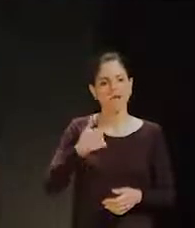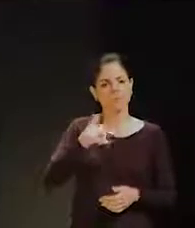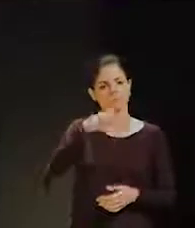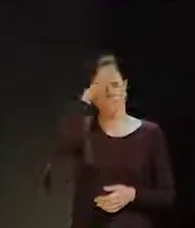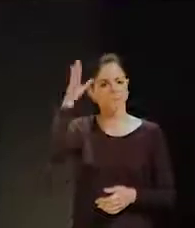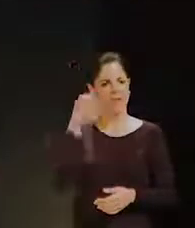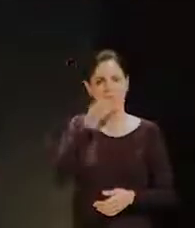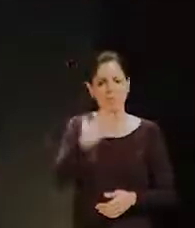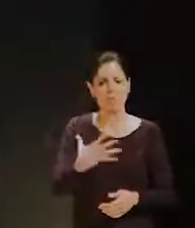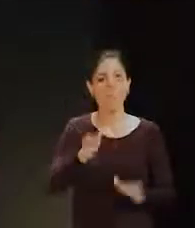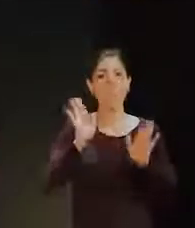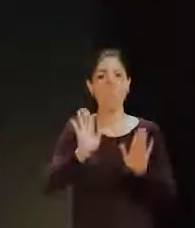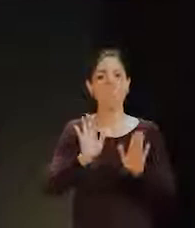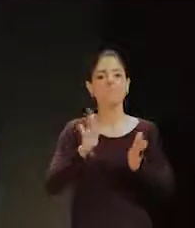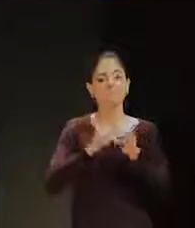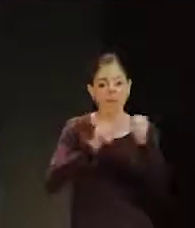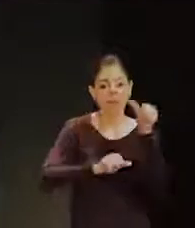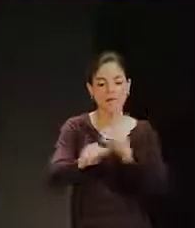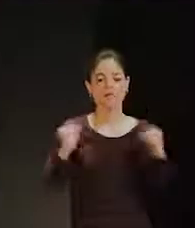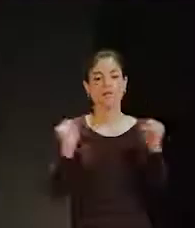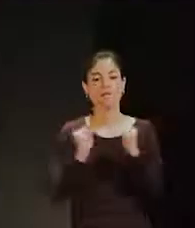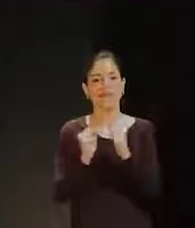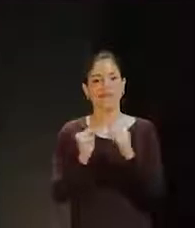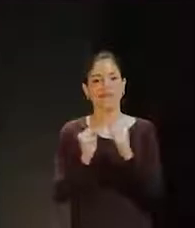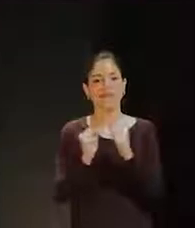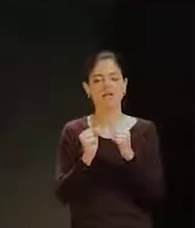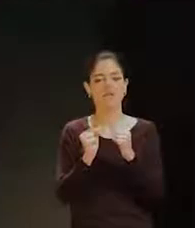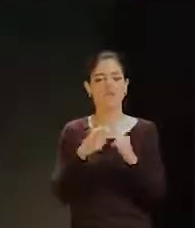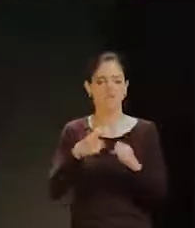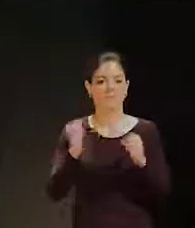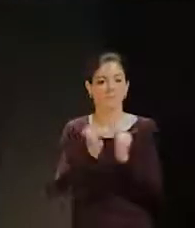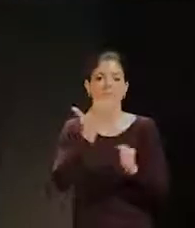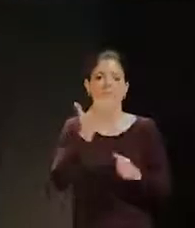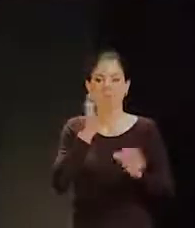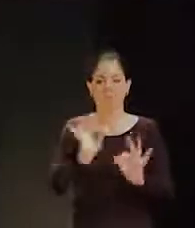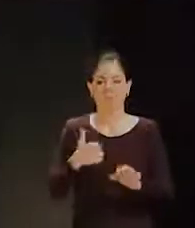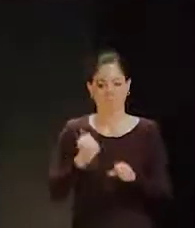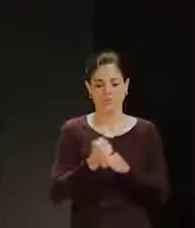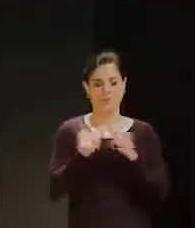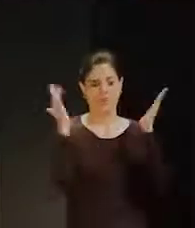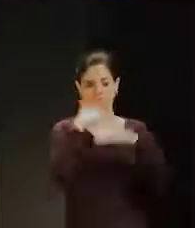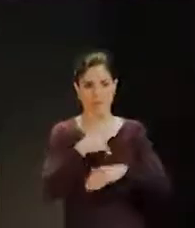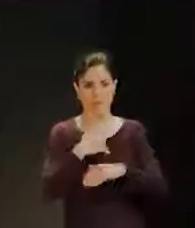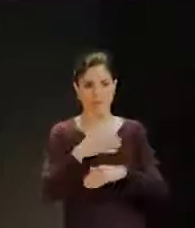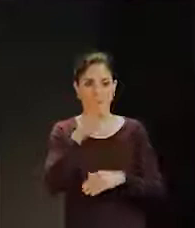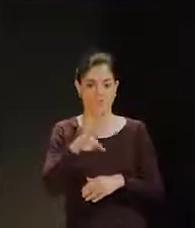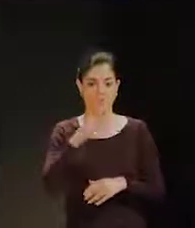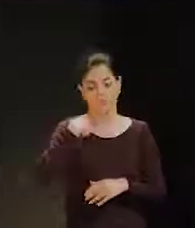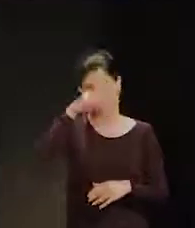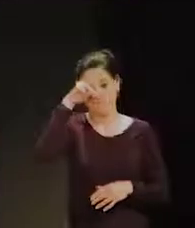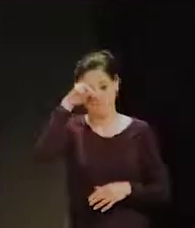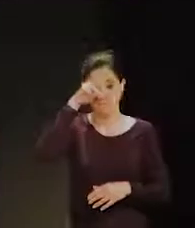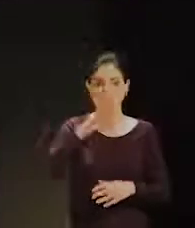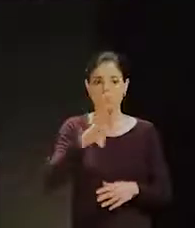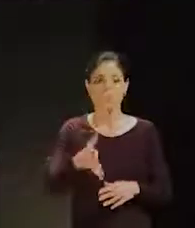bueno, pero tengo un invierno. Invierno, por ejemplo, que en este momento no tiene trabajo. Y por eso soy muy preocupada,